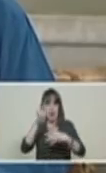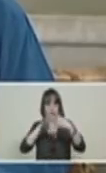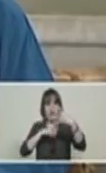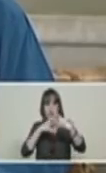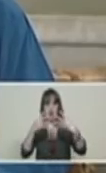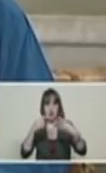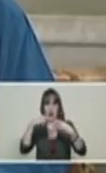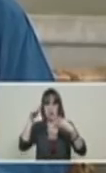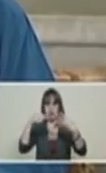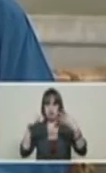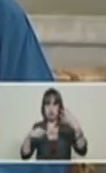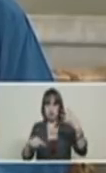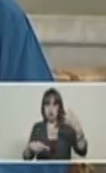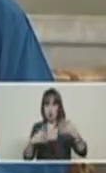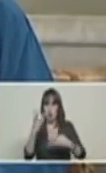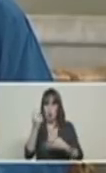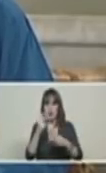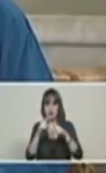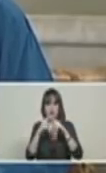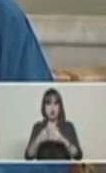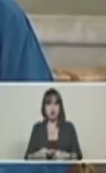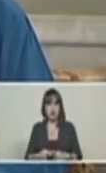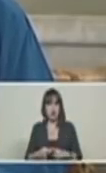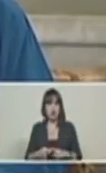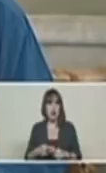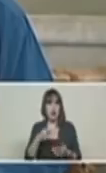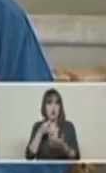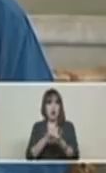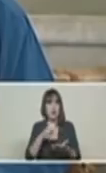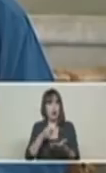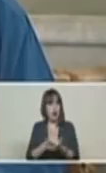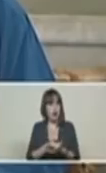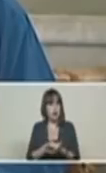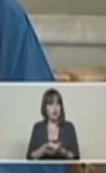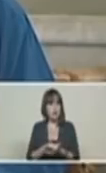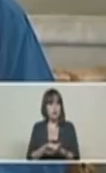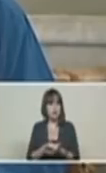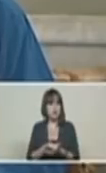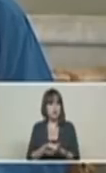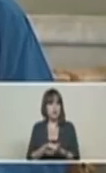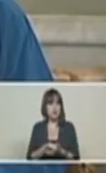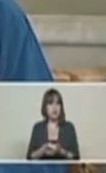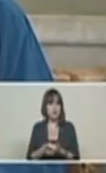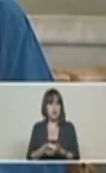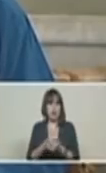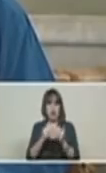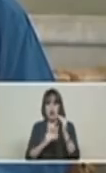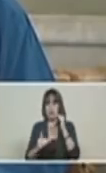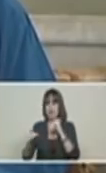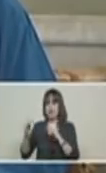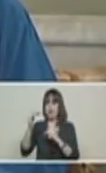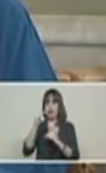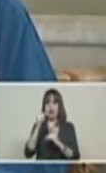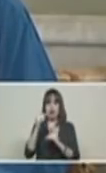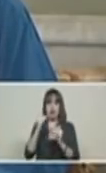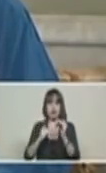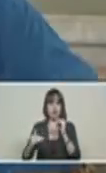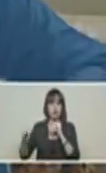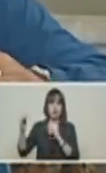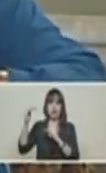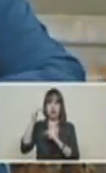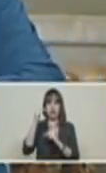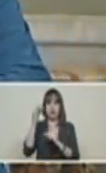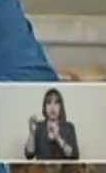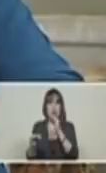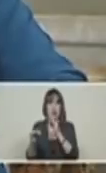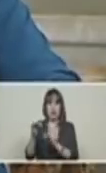salariales establecidas y calculadas en Petro son muy, muy superiores y más justas que